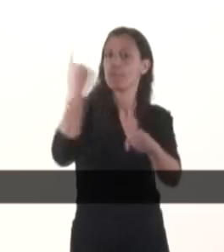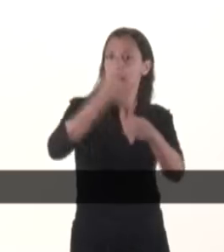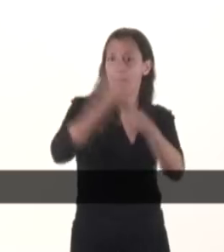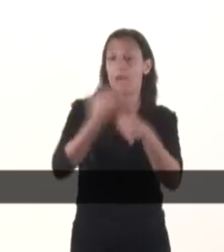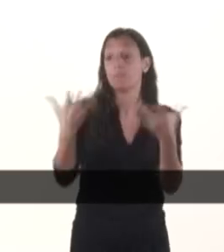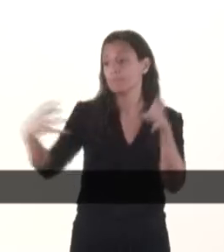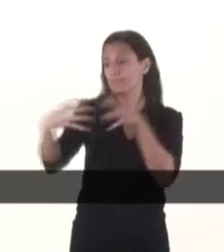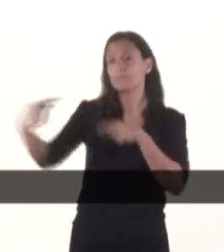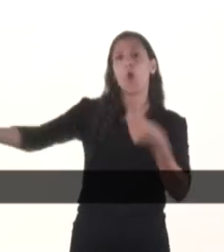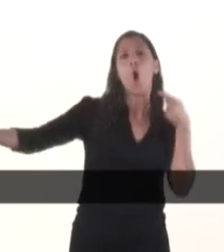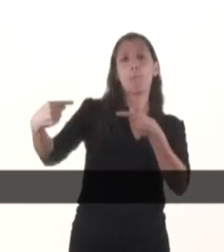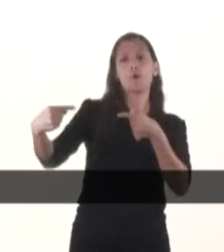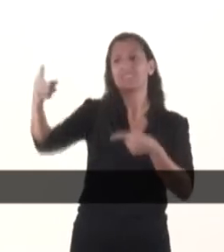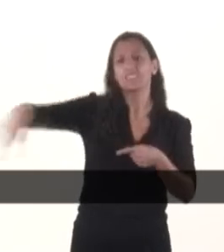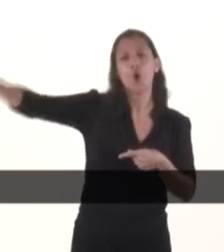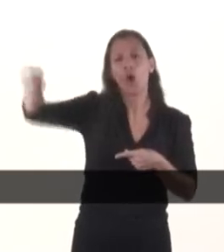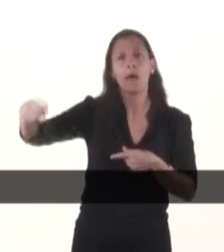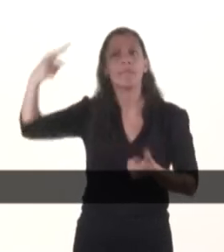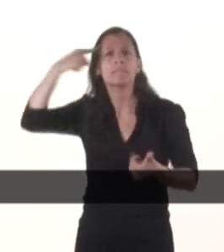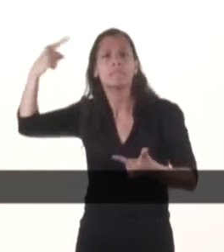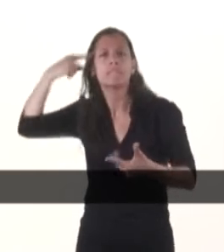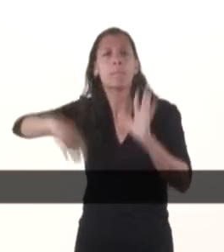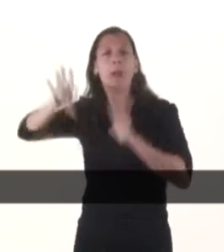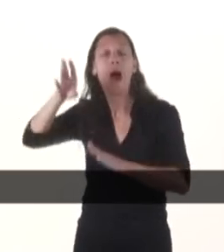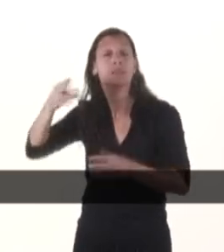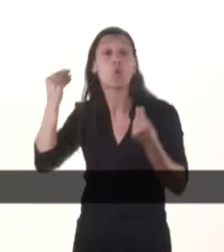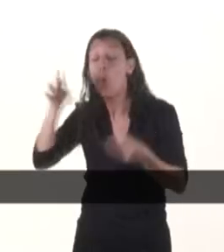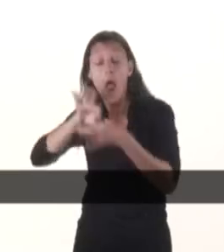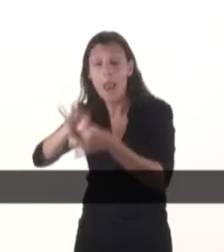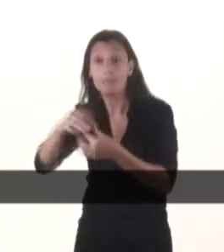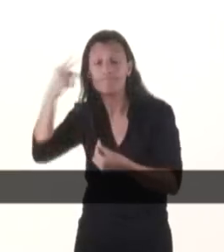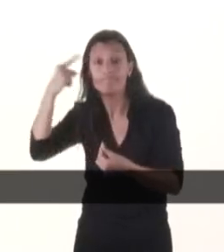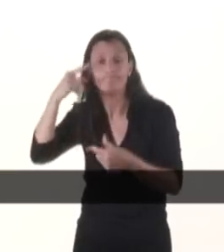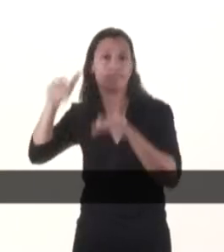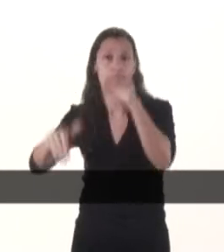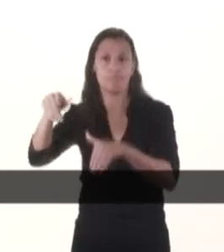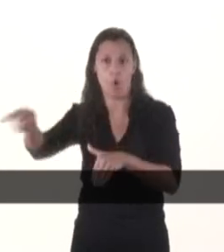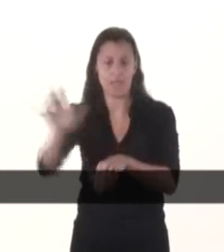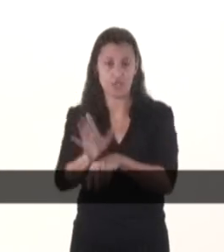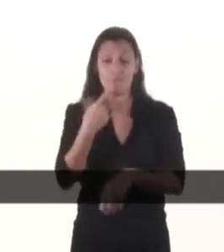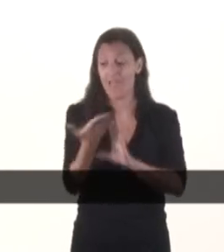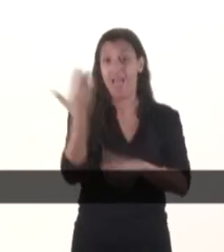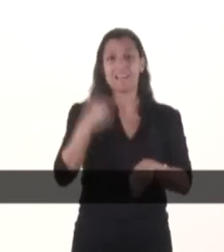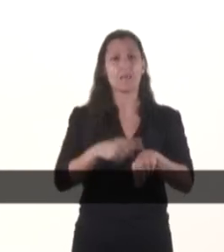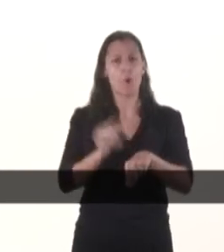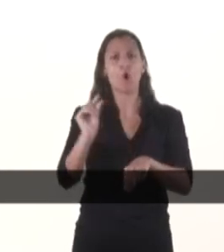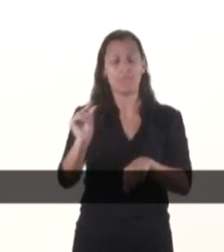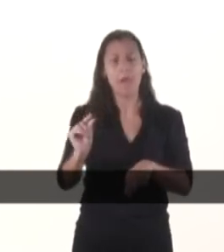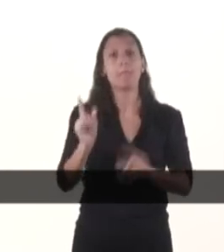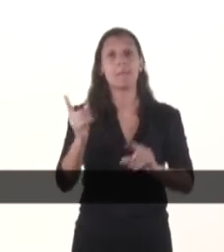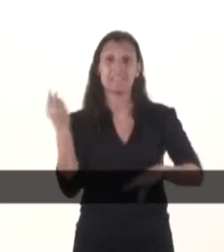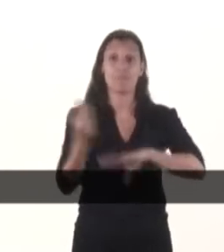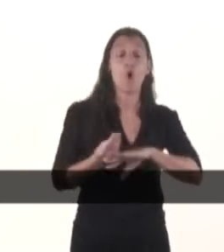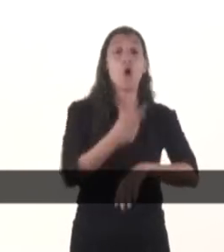la oposición no estuviera pensando en temas electorales, dijo él. Y hace pocas horas también el designado jefe de asesores,